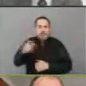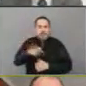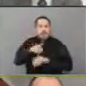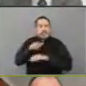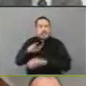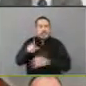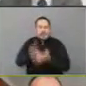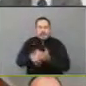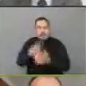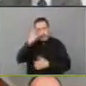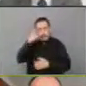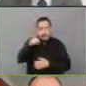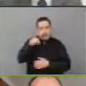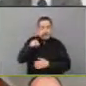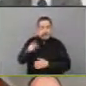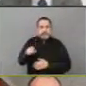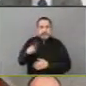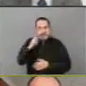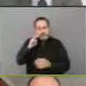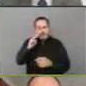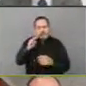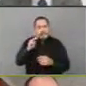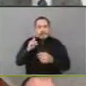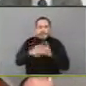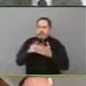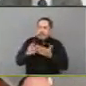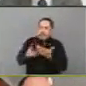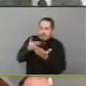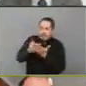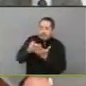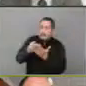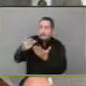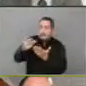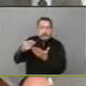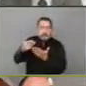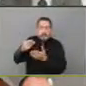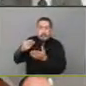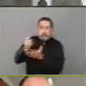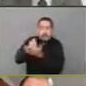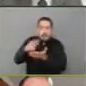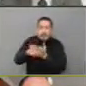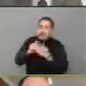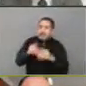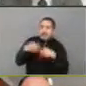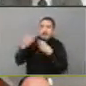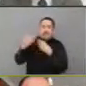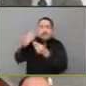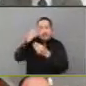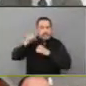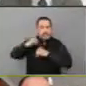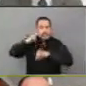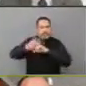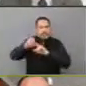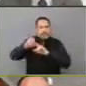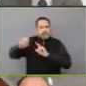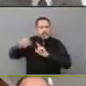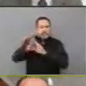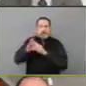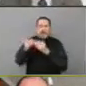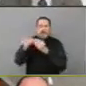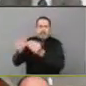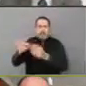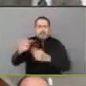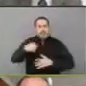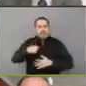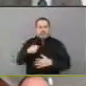y particularmente a la vista que se le da al órgano interno de control respecto de la